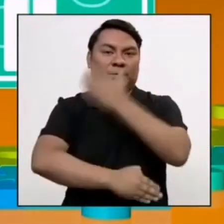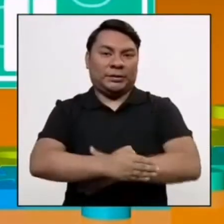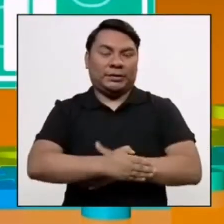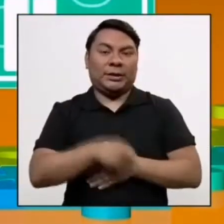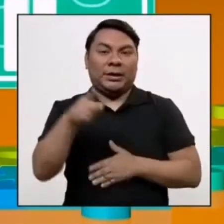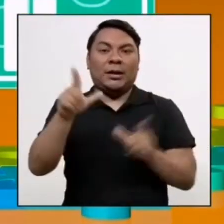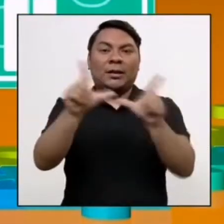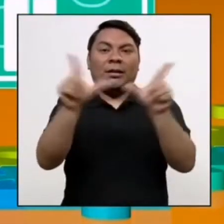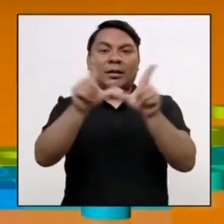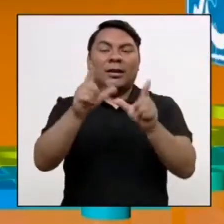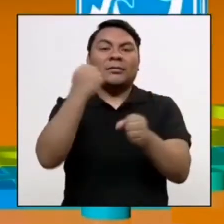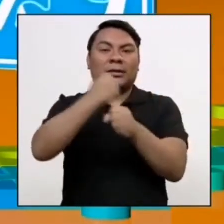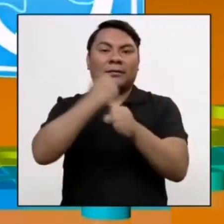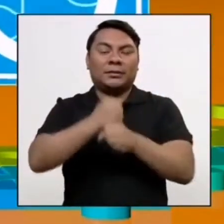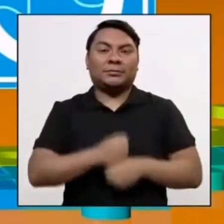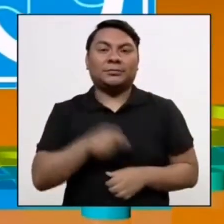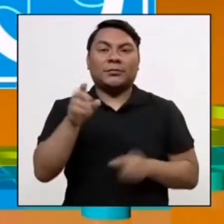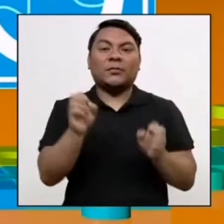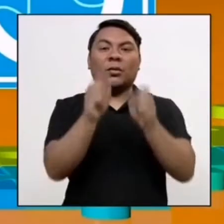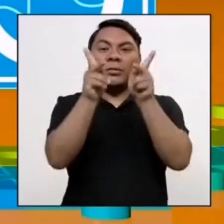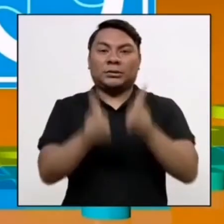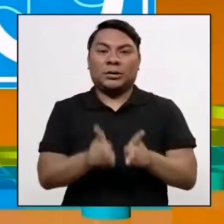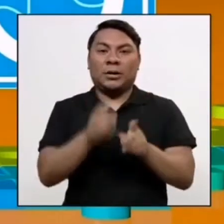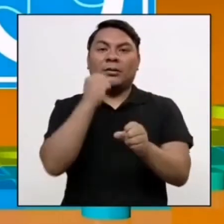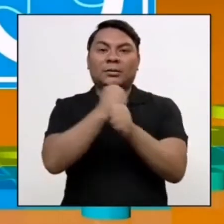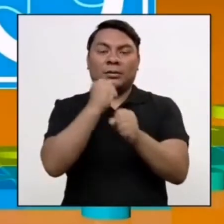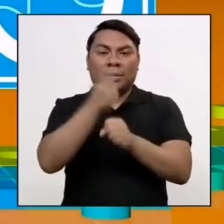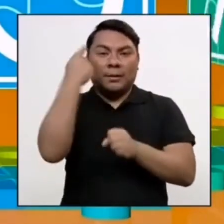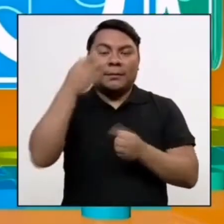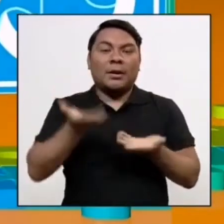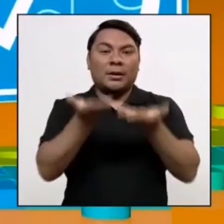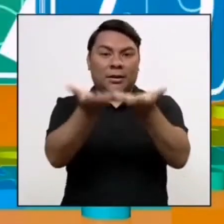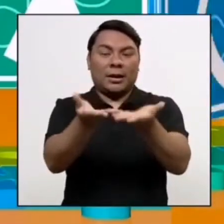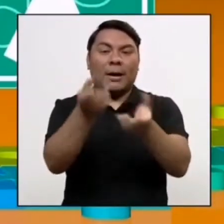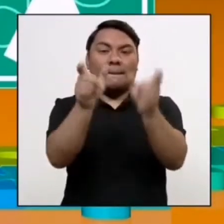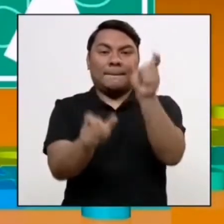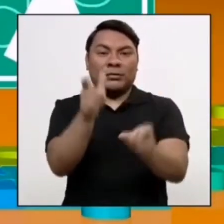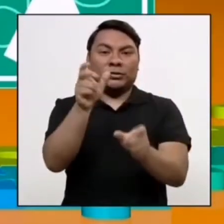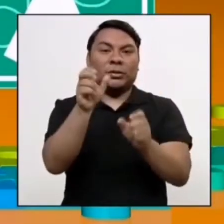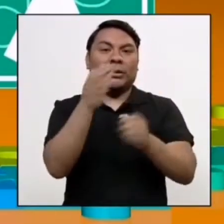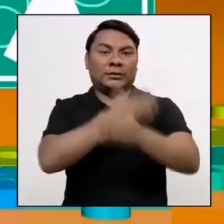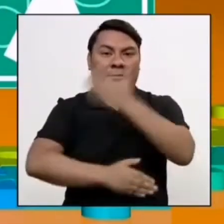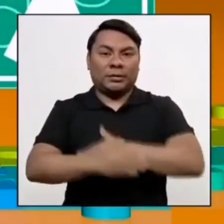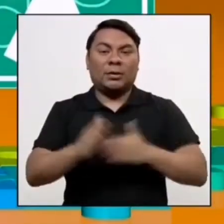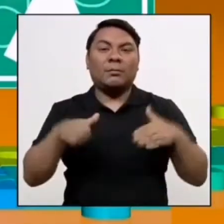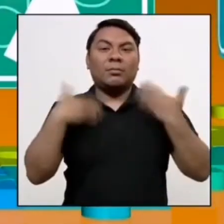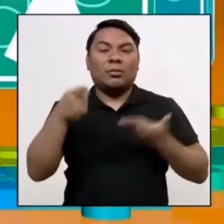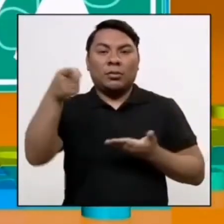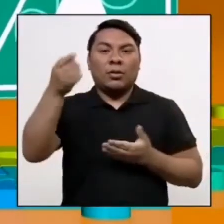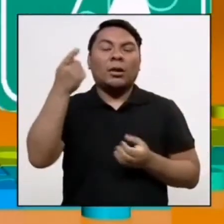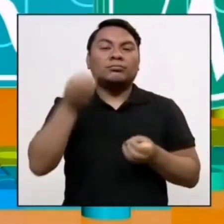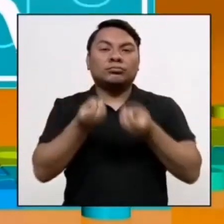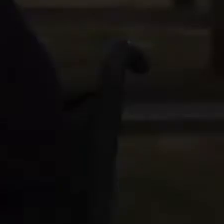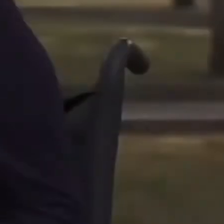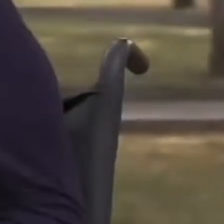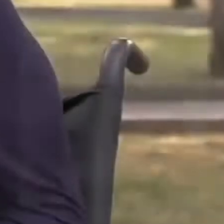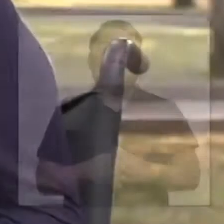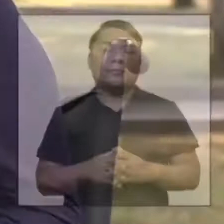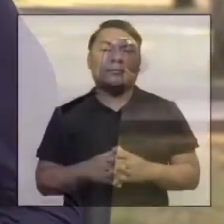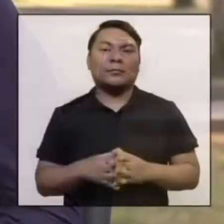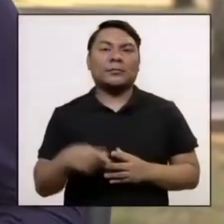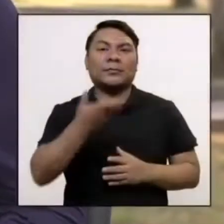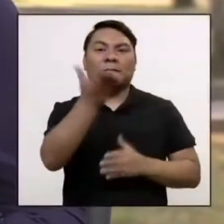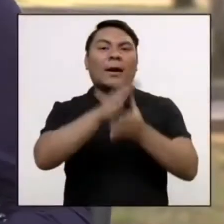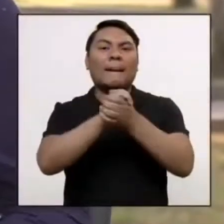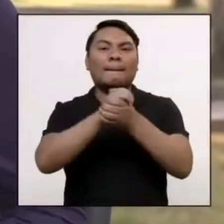el teletrabajo. Pero es una oportunidad de empleo que permite a las personas con discapacidad poder generar y ampliar sus competencias.